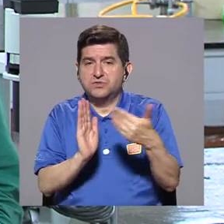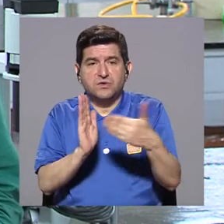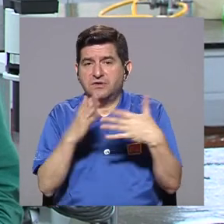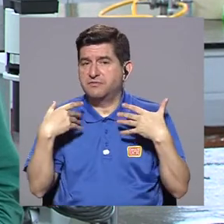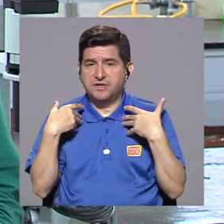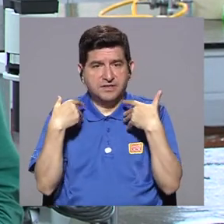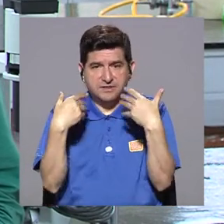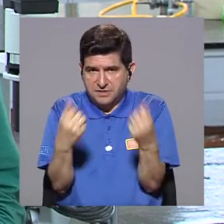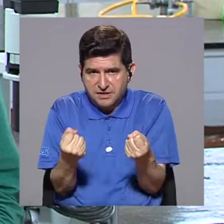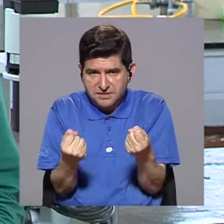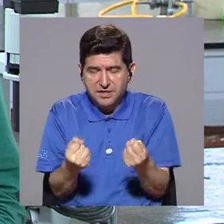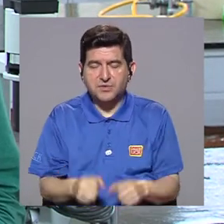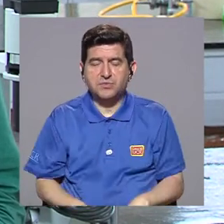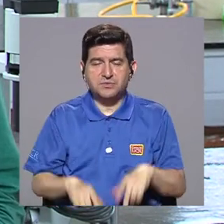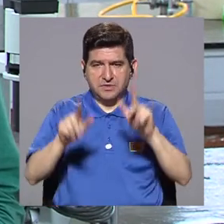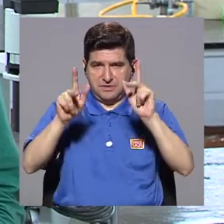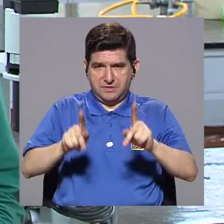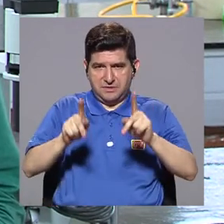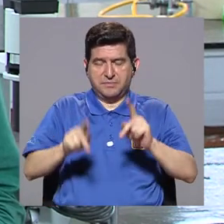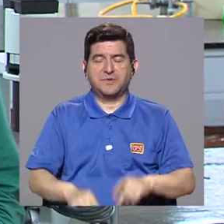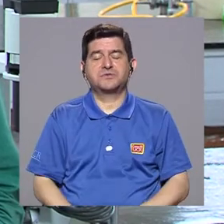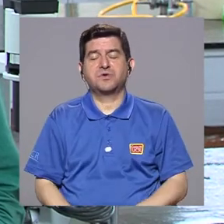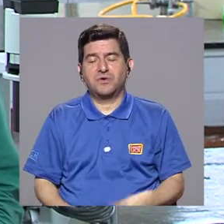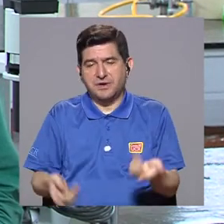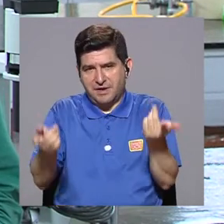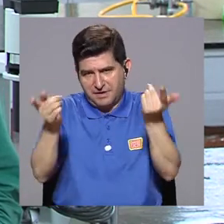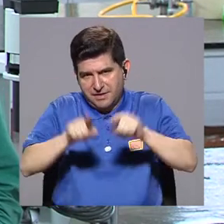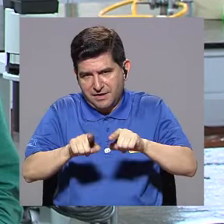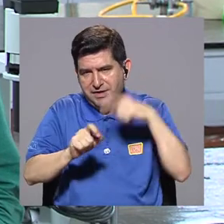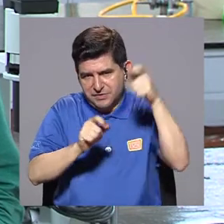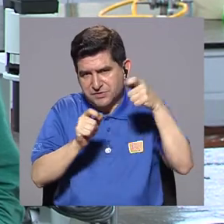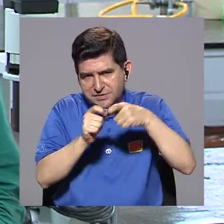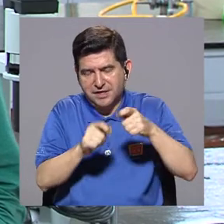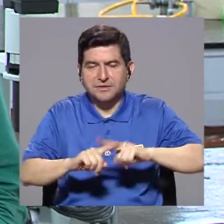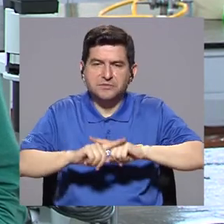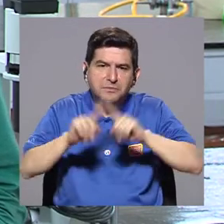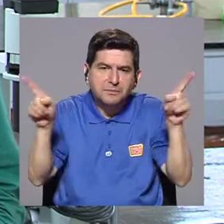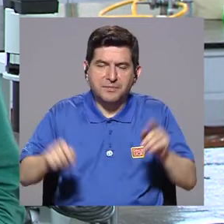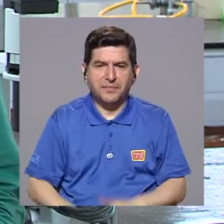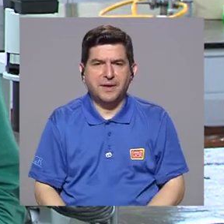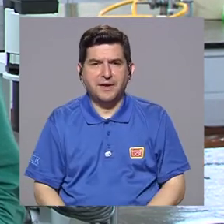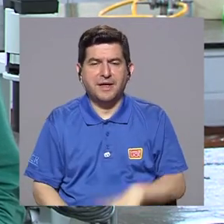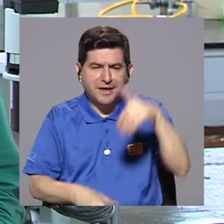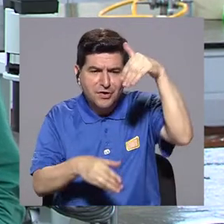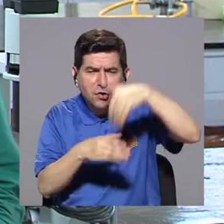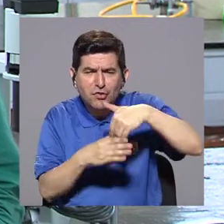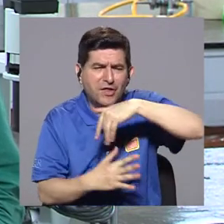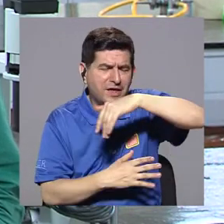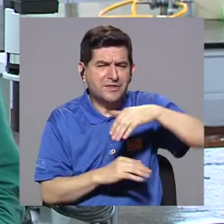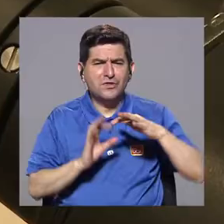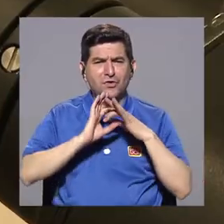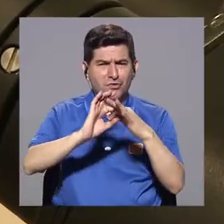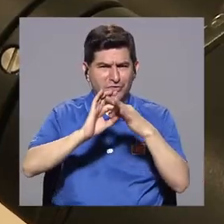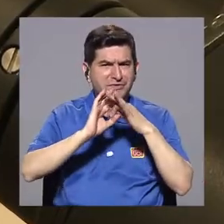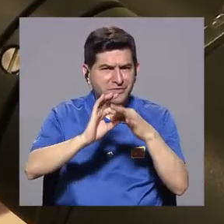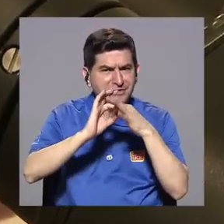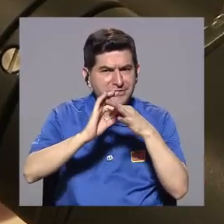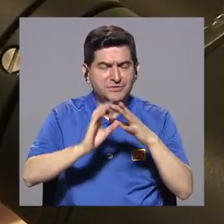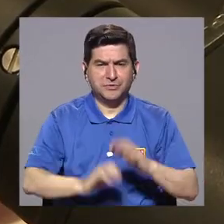afectación a la salud del hospedero, en este caso el ser humano, ¿verdad? Sin embargo, dentro de estas